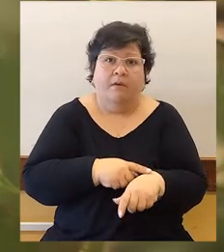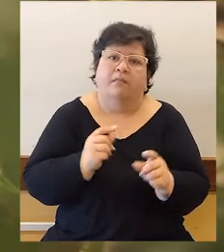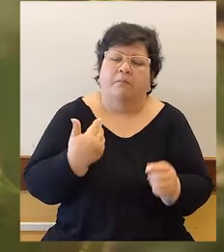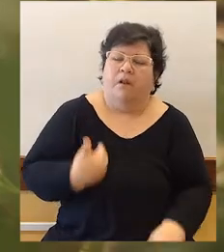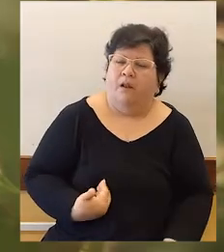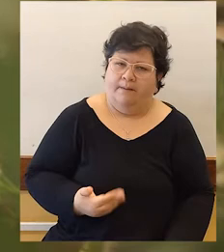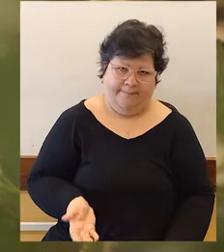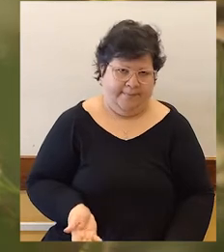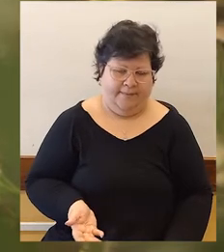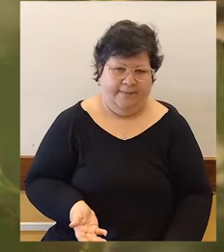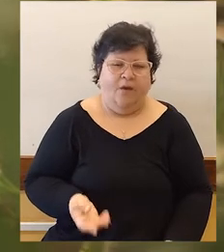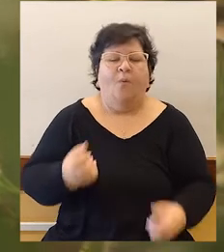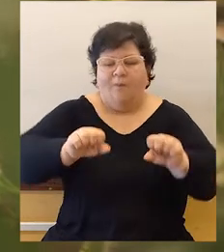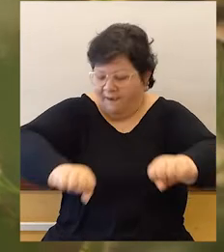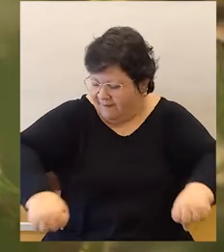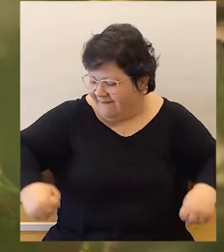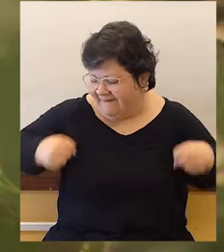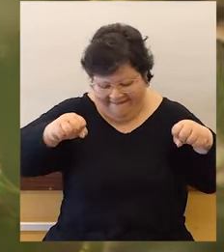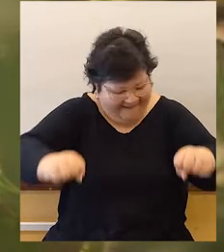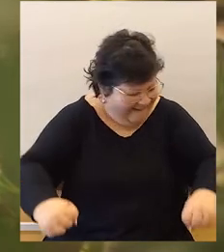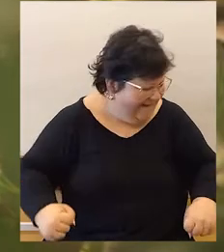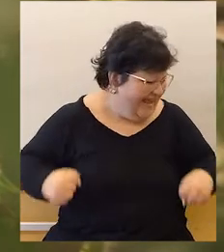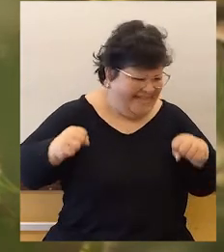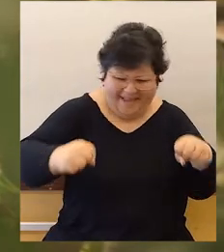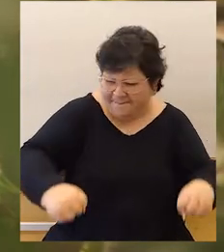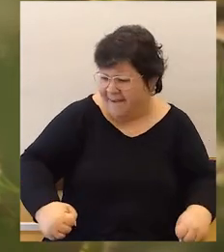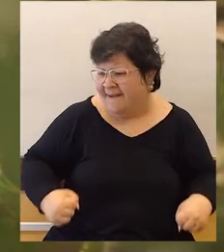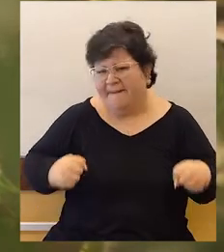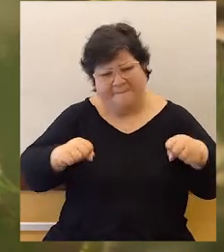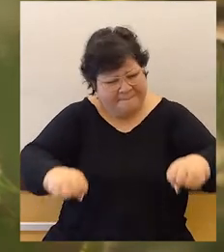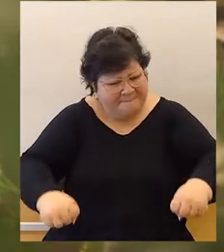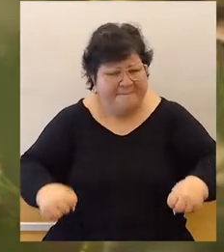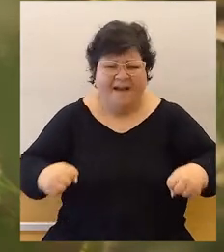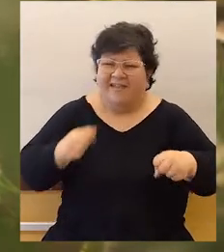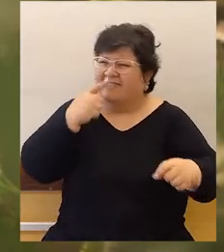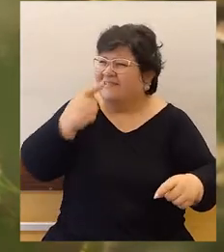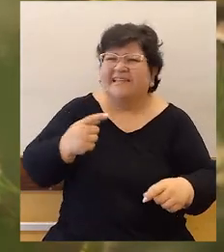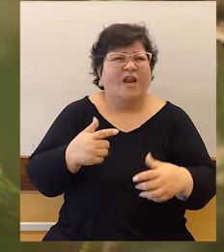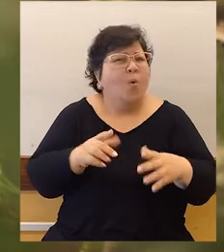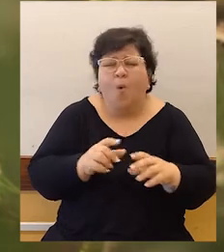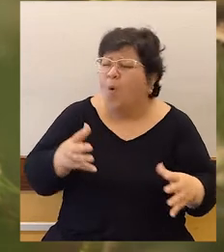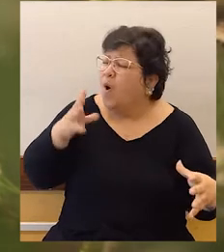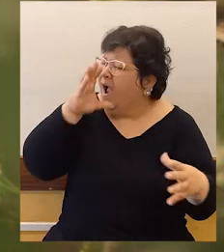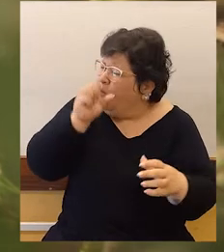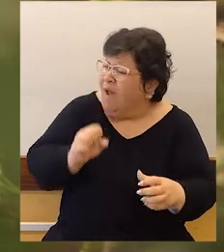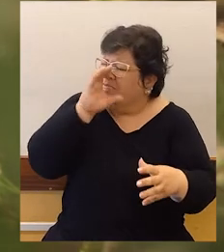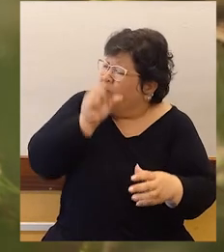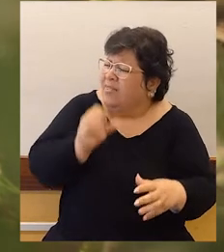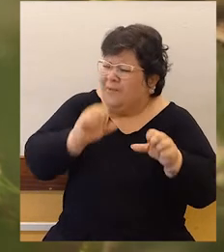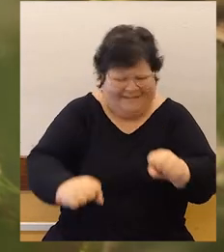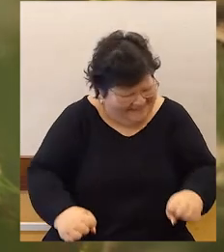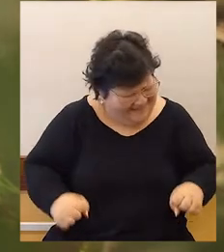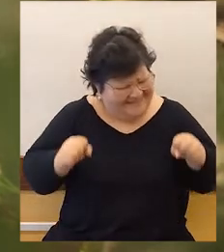lamentar. Una regata donde quedás segundo, aprendiste que en el final no tenías que haber aflojado y tenías que dar un poquito más,